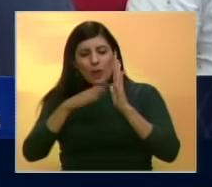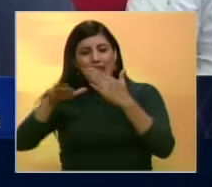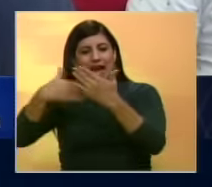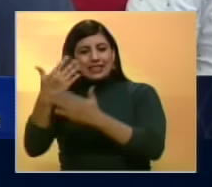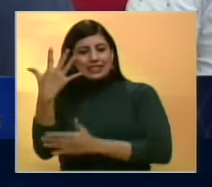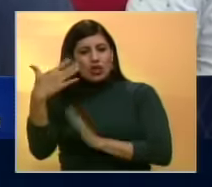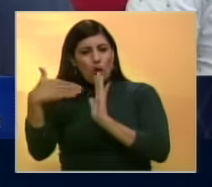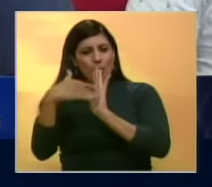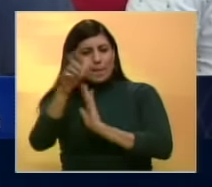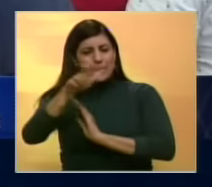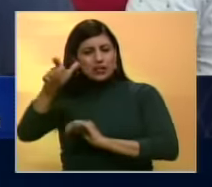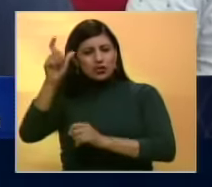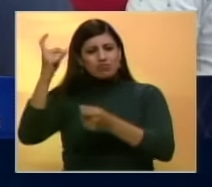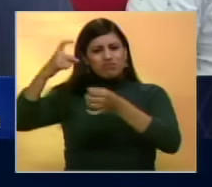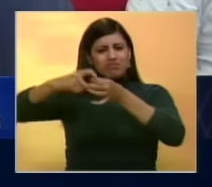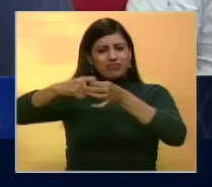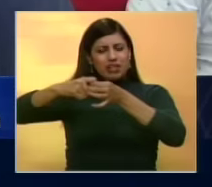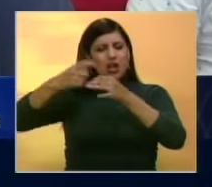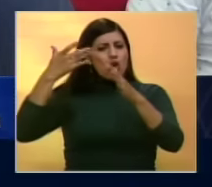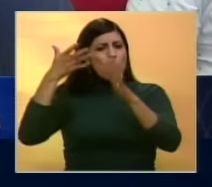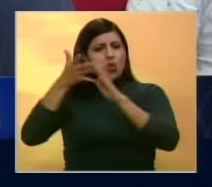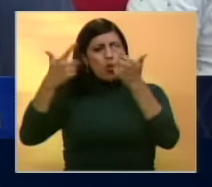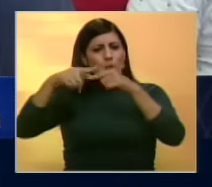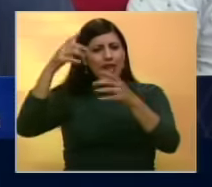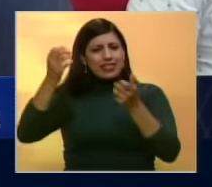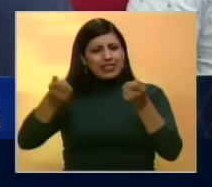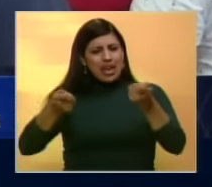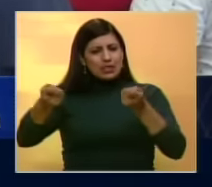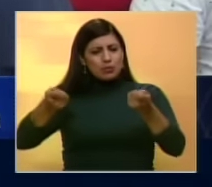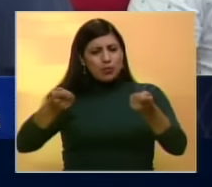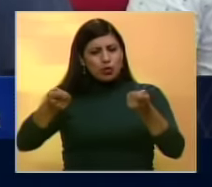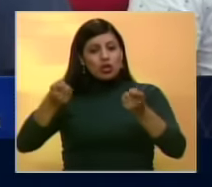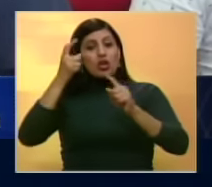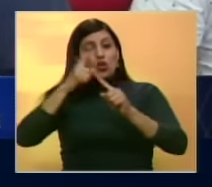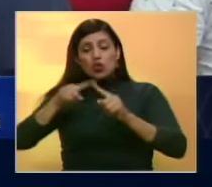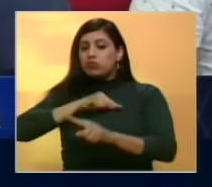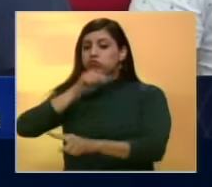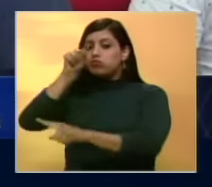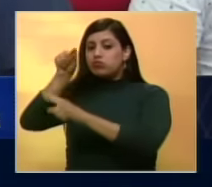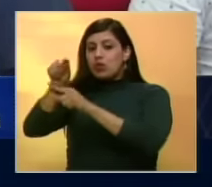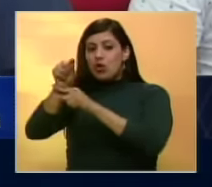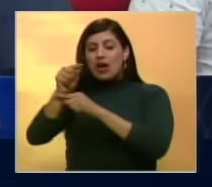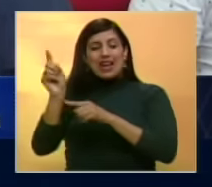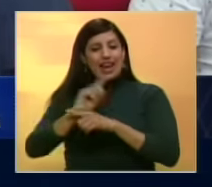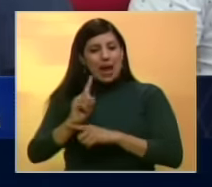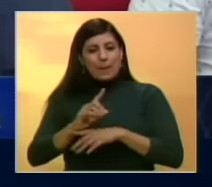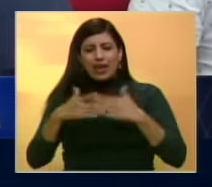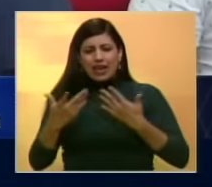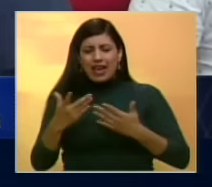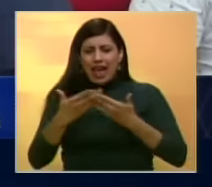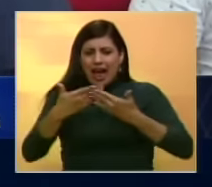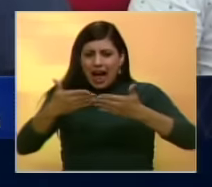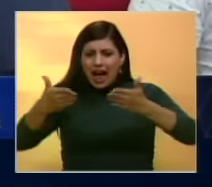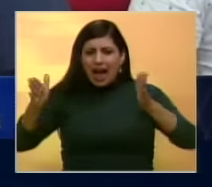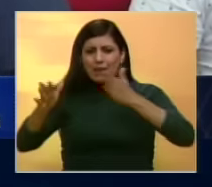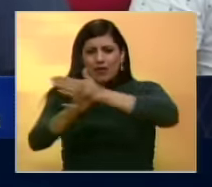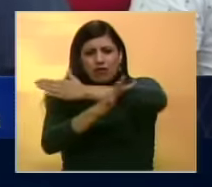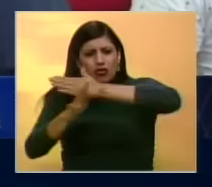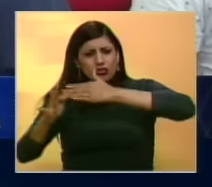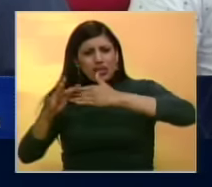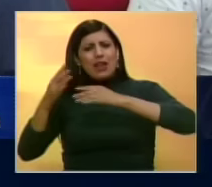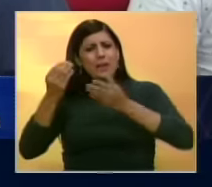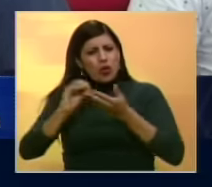personas que están vinculadas en forma forma indirecta con el sector transporte de carga y demandamos en forma inmediata la apertura de los puentes internacionales